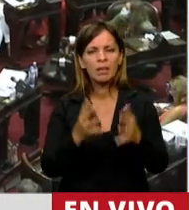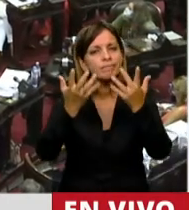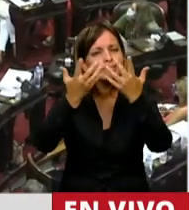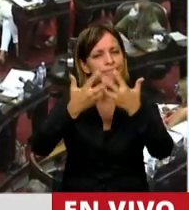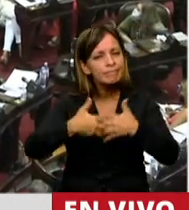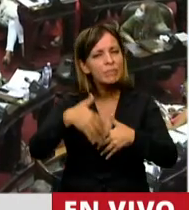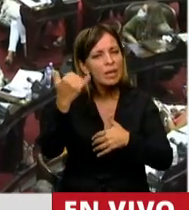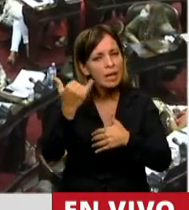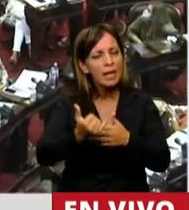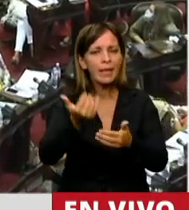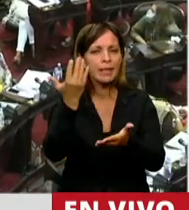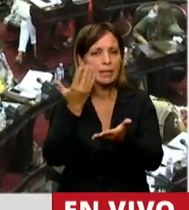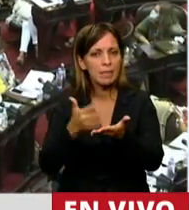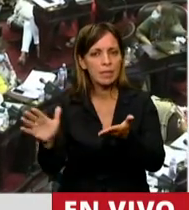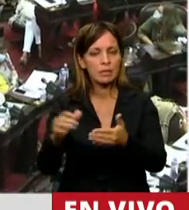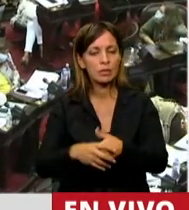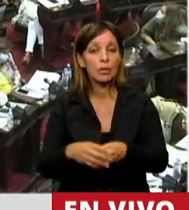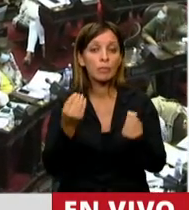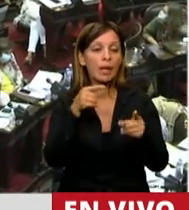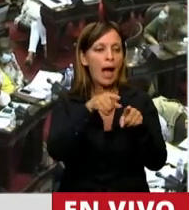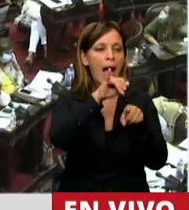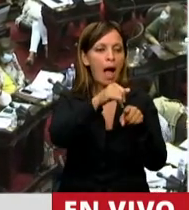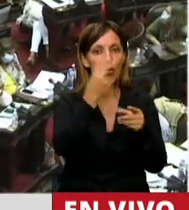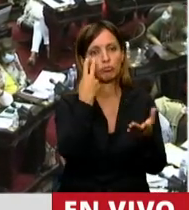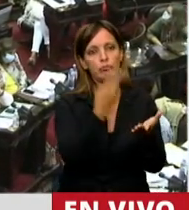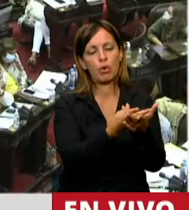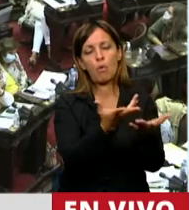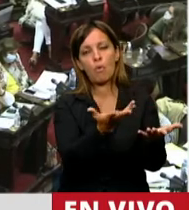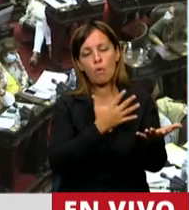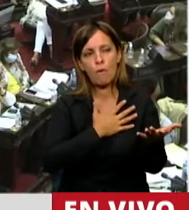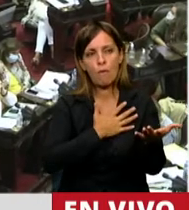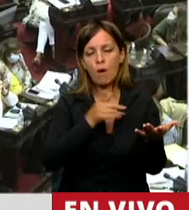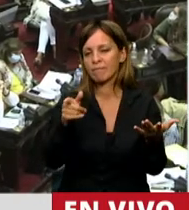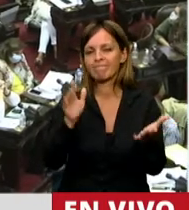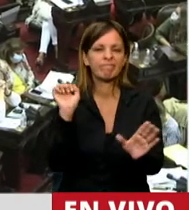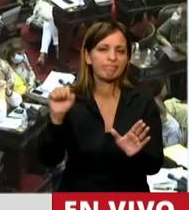discriminación, al darle un reconocimiento a algunos sí y a otros no,